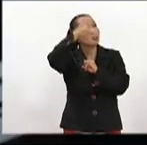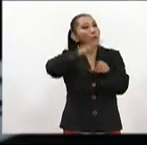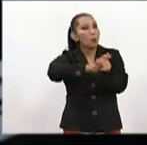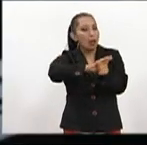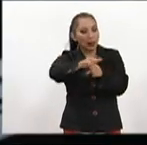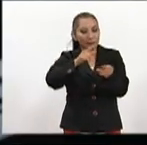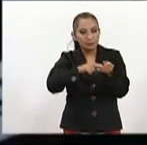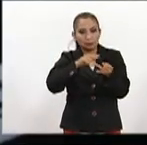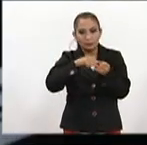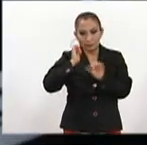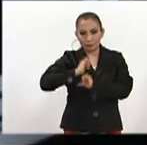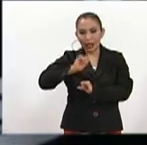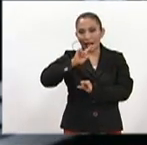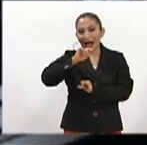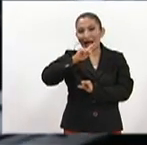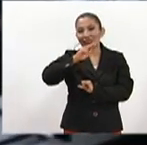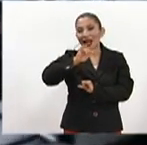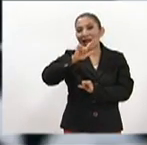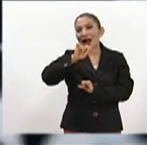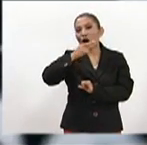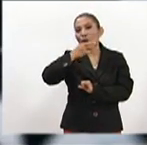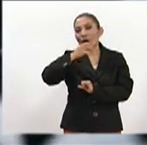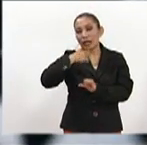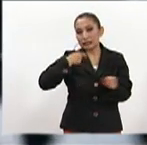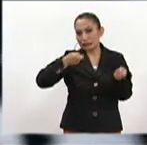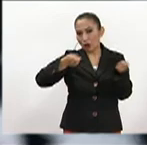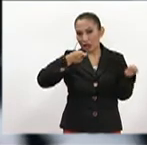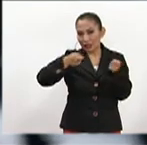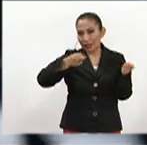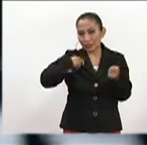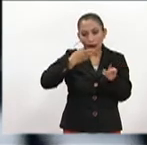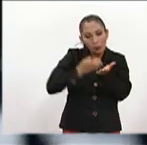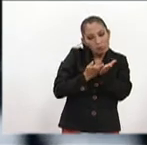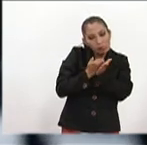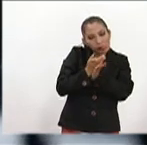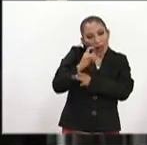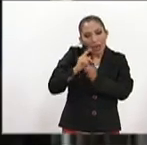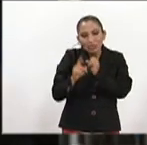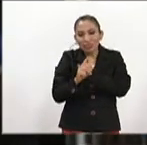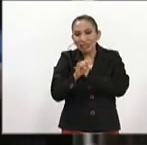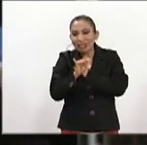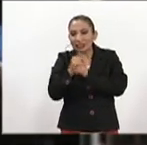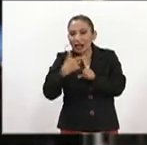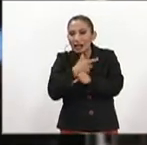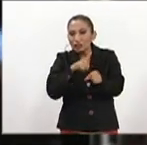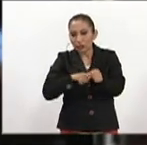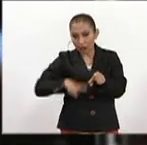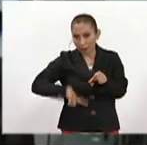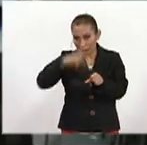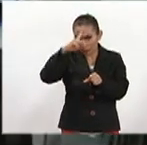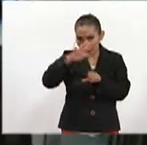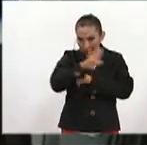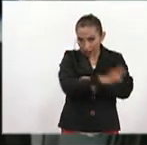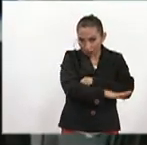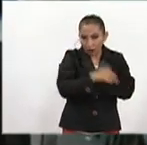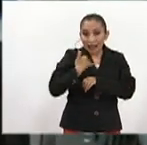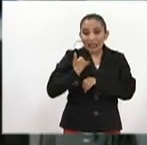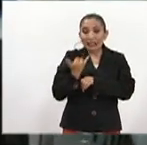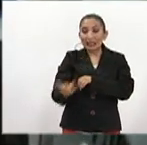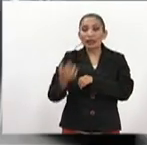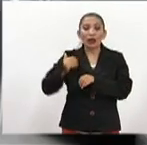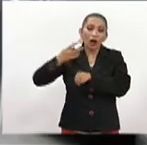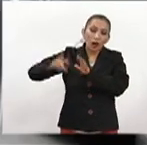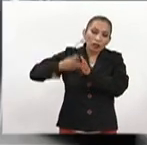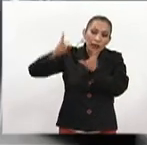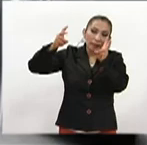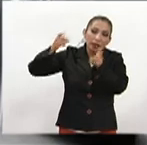futuro, a cargo de Alejandra Lagunes Soto Ruiz, coordinadora de la Estrategia Digital Nacional del Gobierno de México y